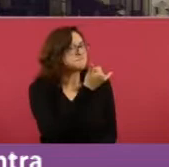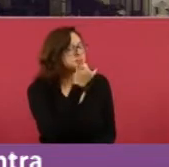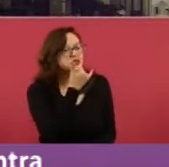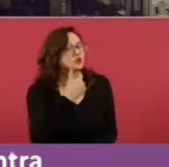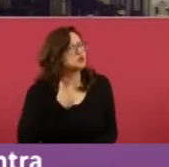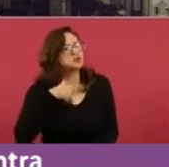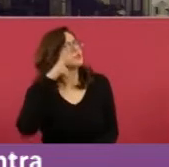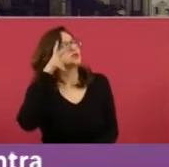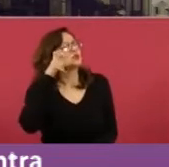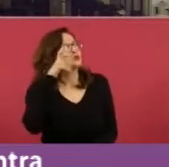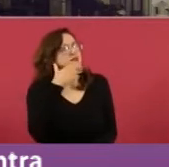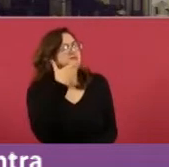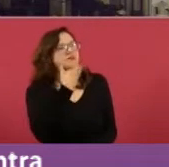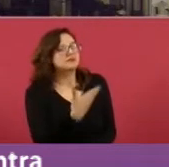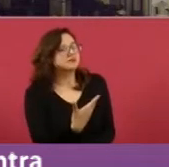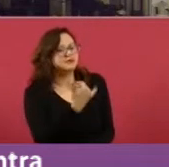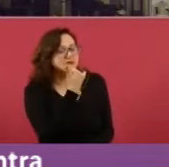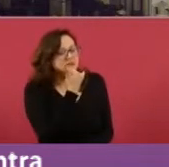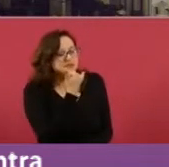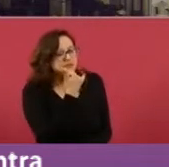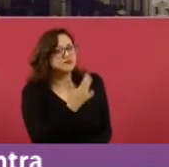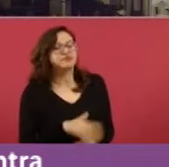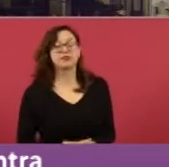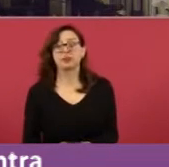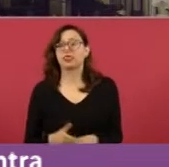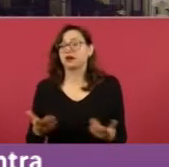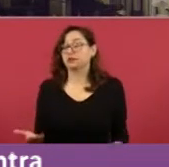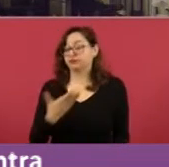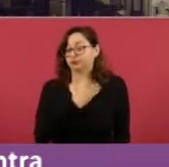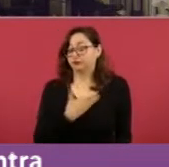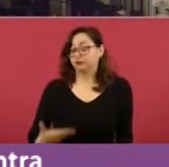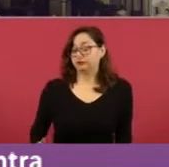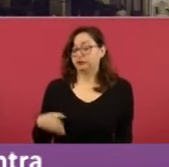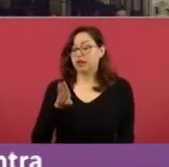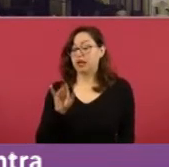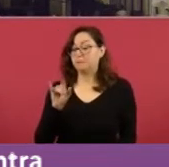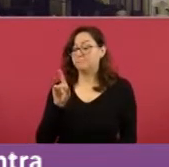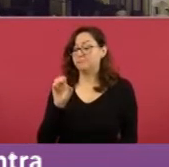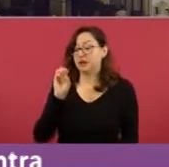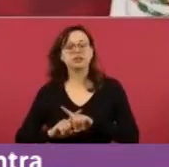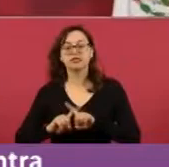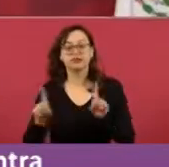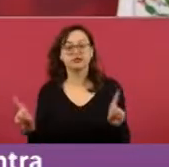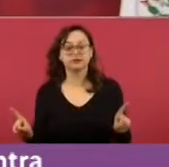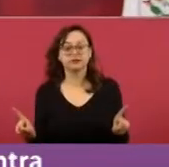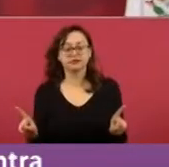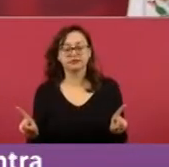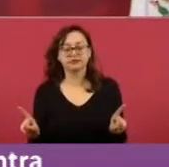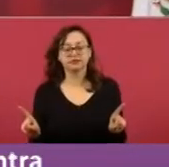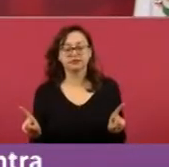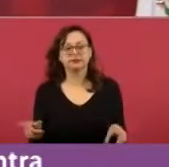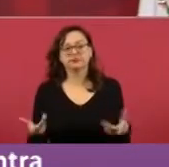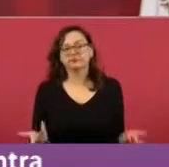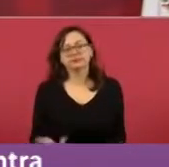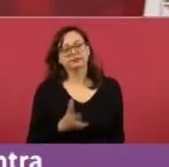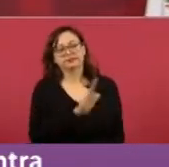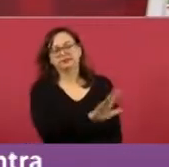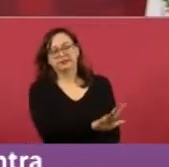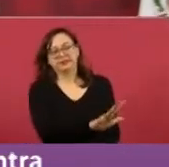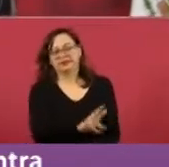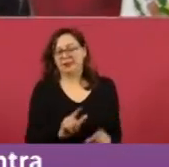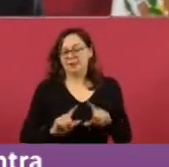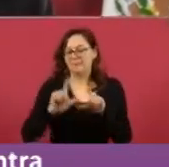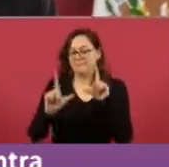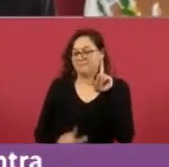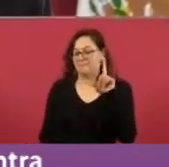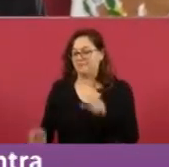para apuntalar el plan antiinflacionario durante todo 2022. Aseguró el presidente Andrés Manuel López Obrador, quien señaló que no va a incrementar los precios